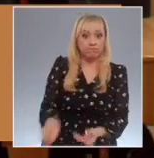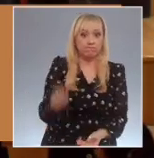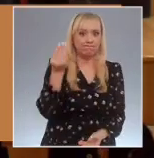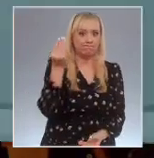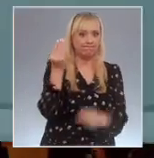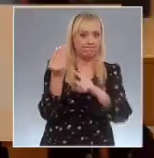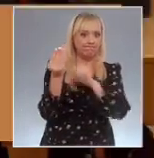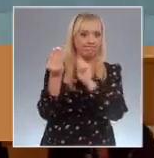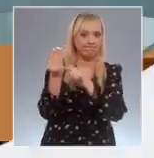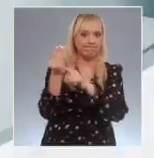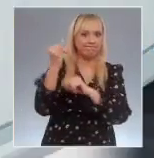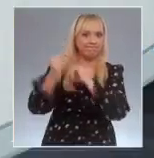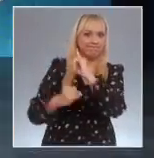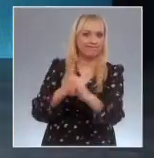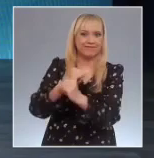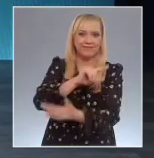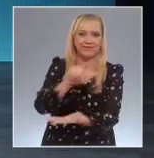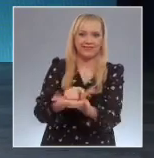González.